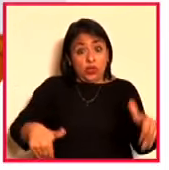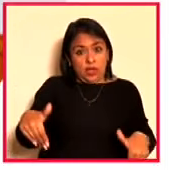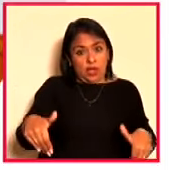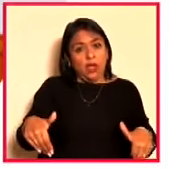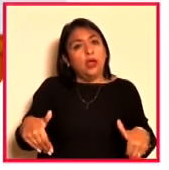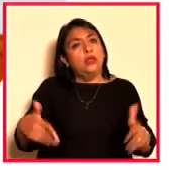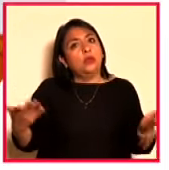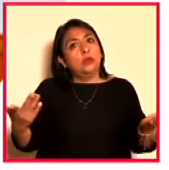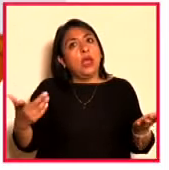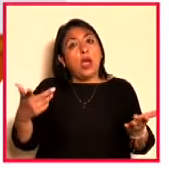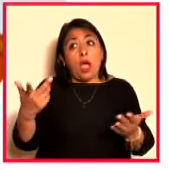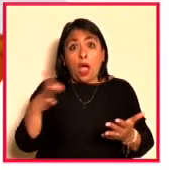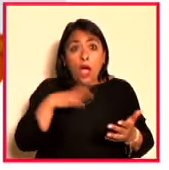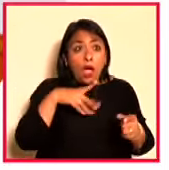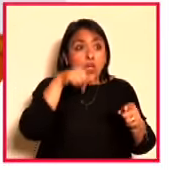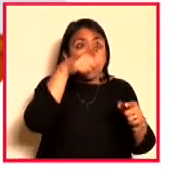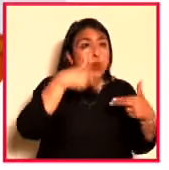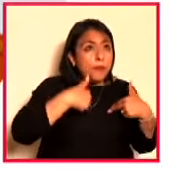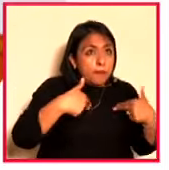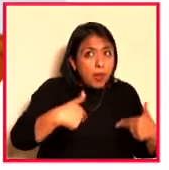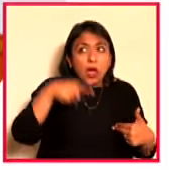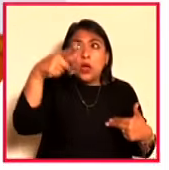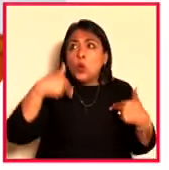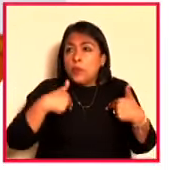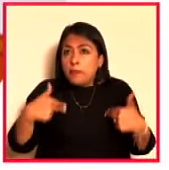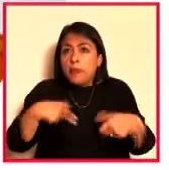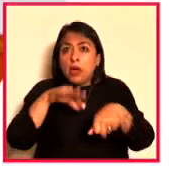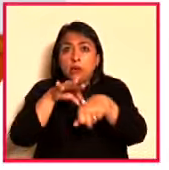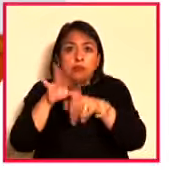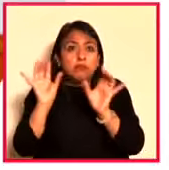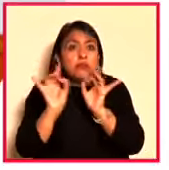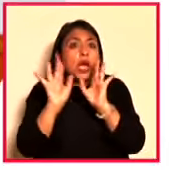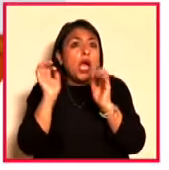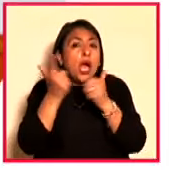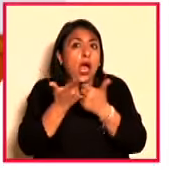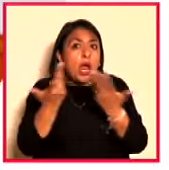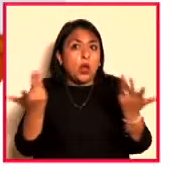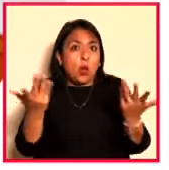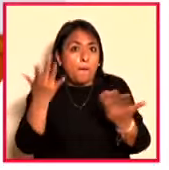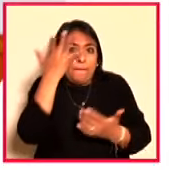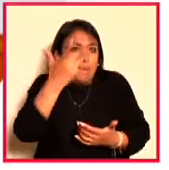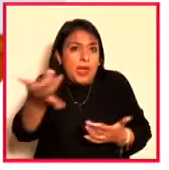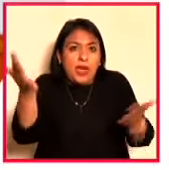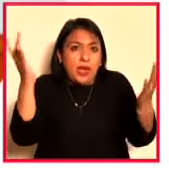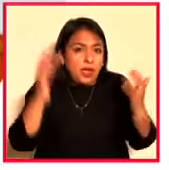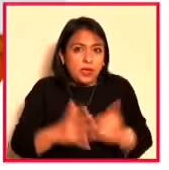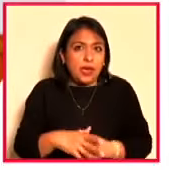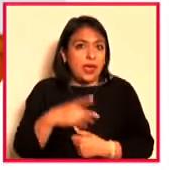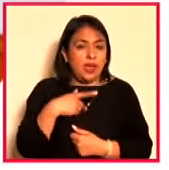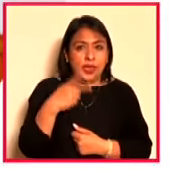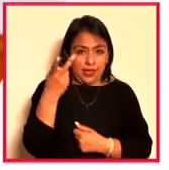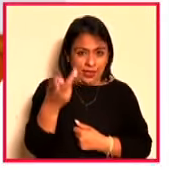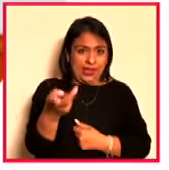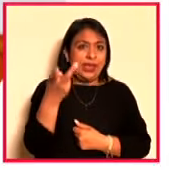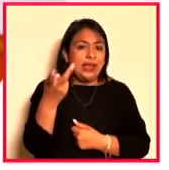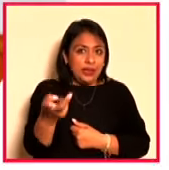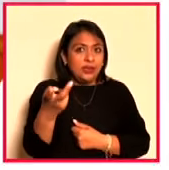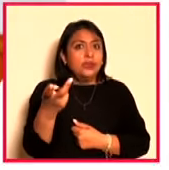humano aquí, otro ser humano acá, y pasa algo, ¿no? Hay magia. Eso nos hace